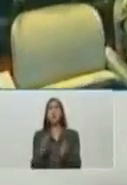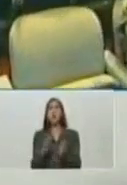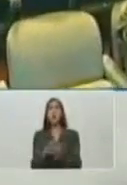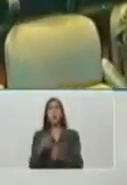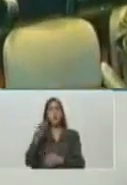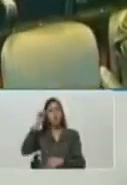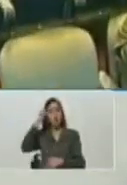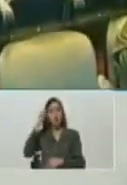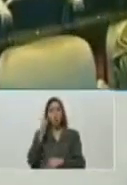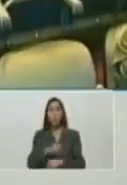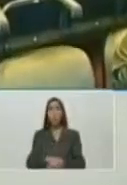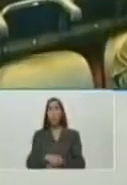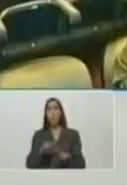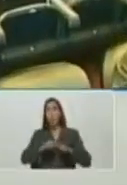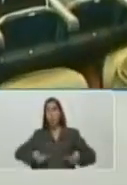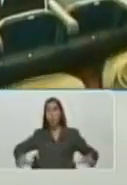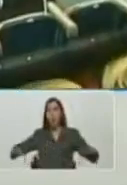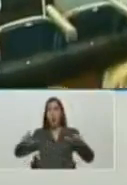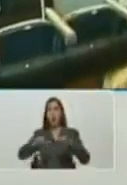de ese lago del Zulia,